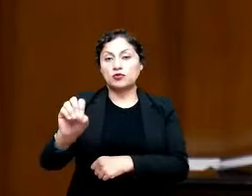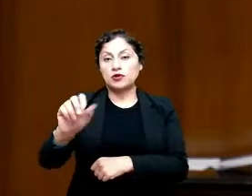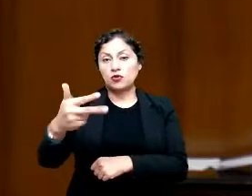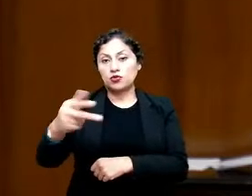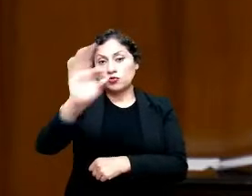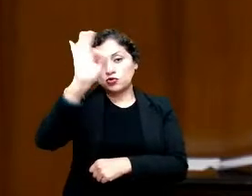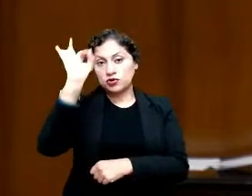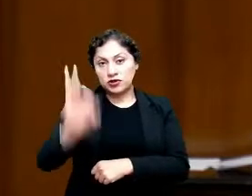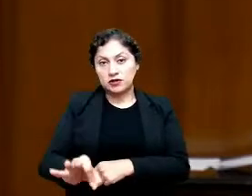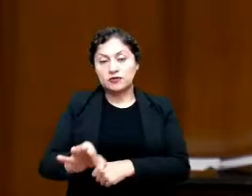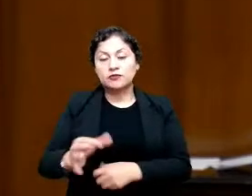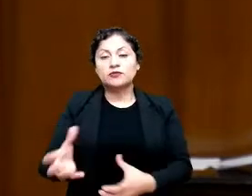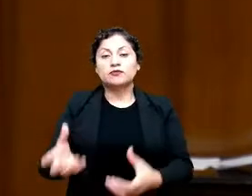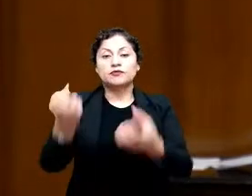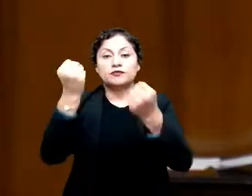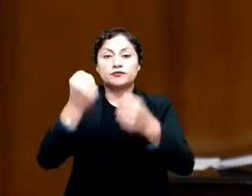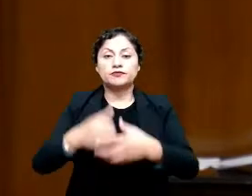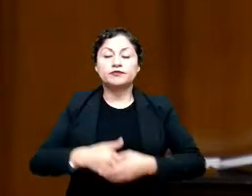81.08%.